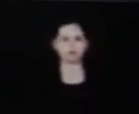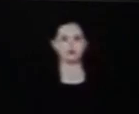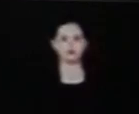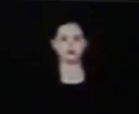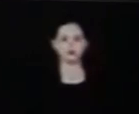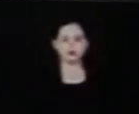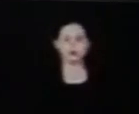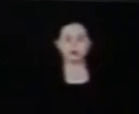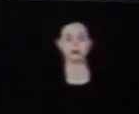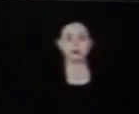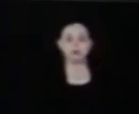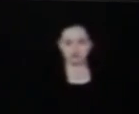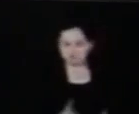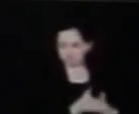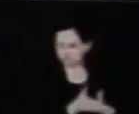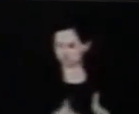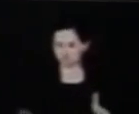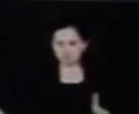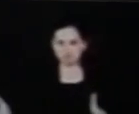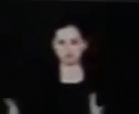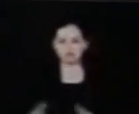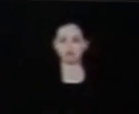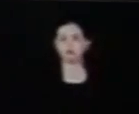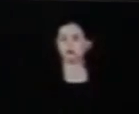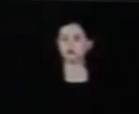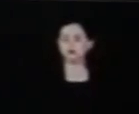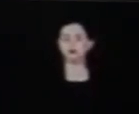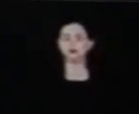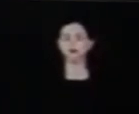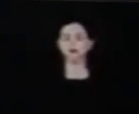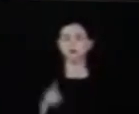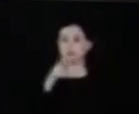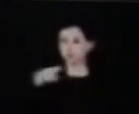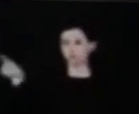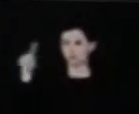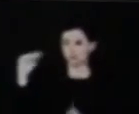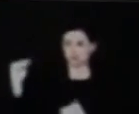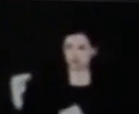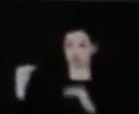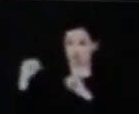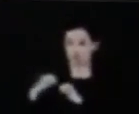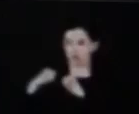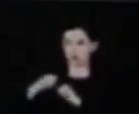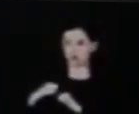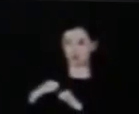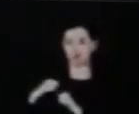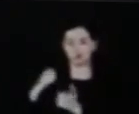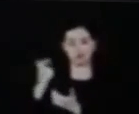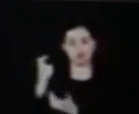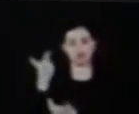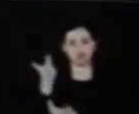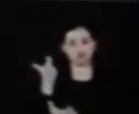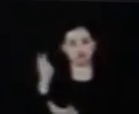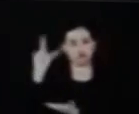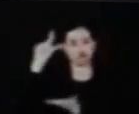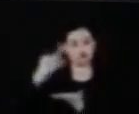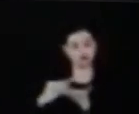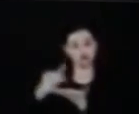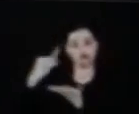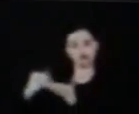En esta legislatura van a bajar los sueldos de los de arriba porque van a aumentar los sueldos de los de